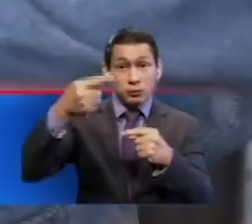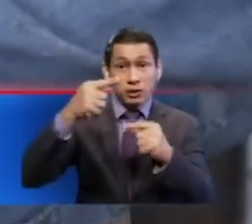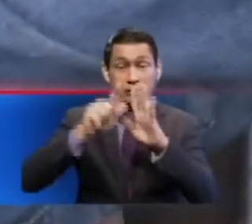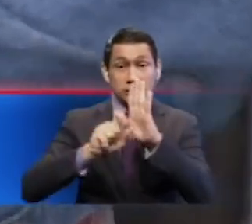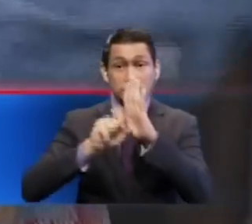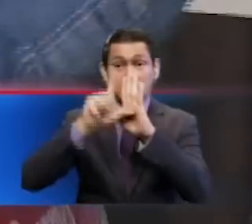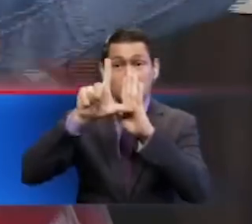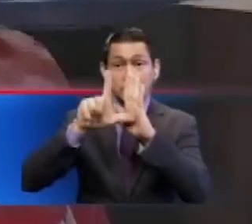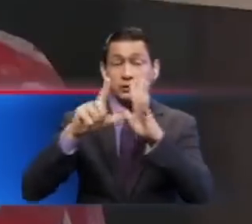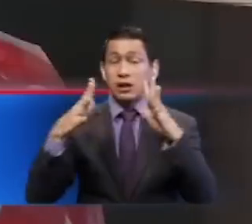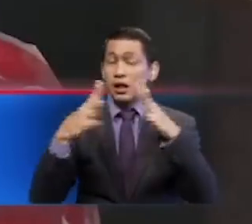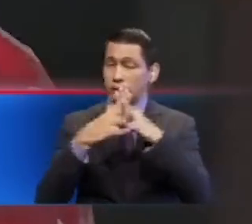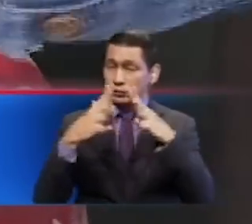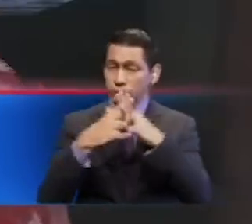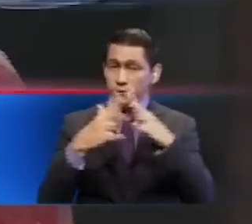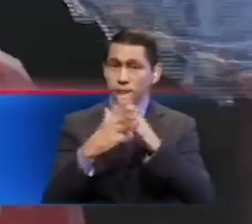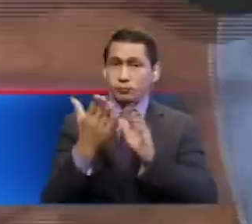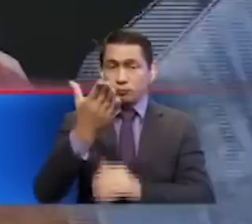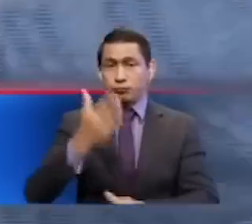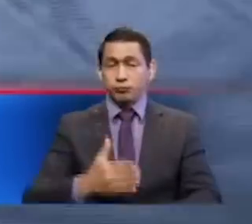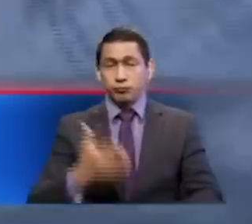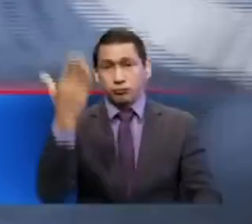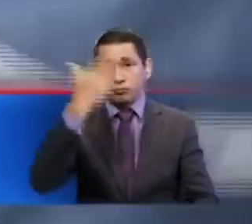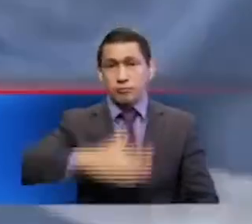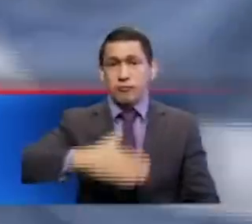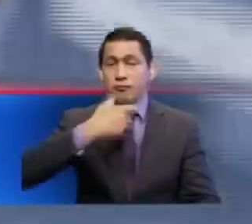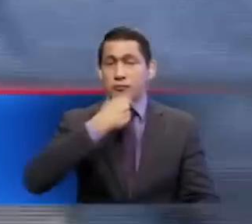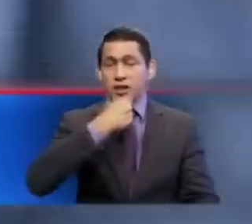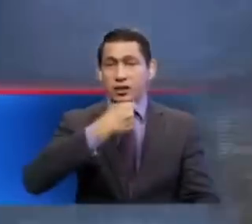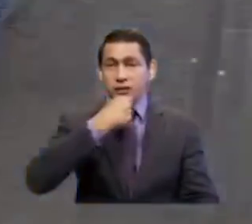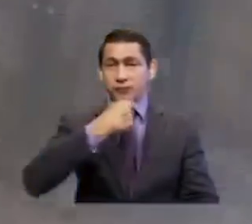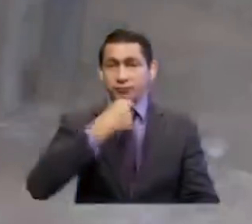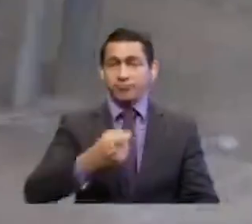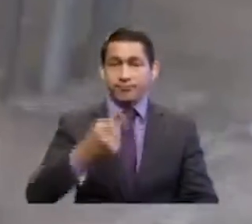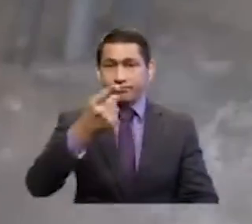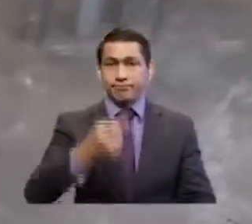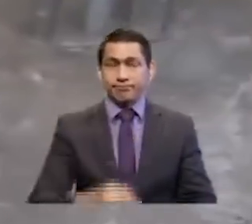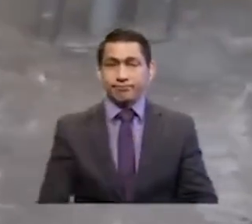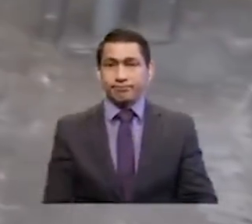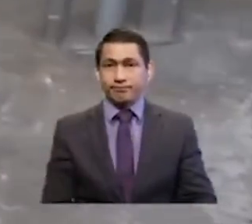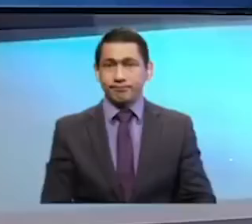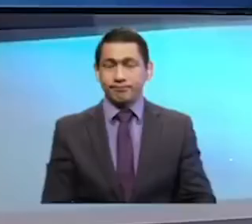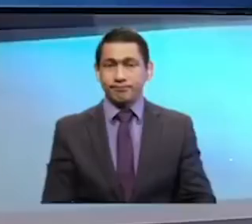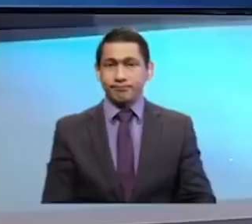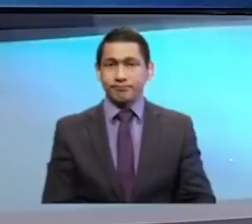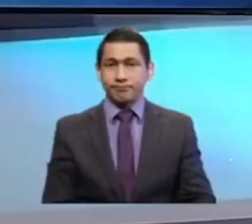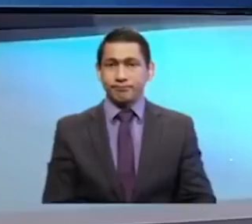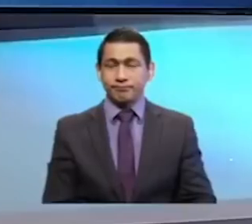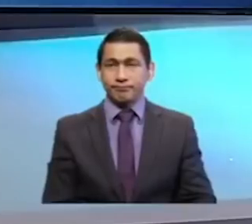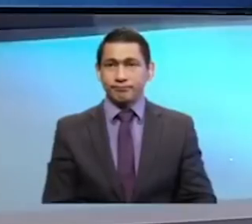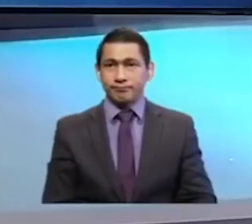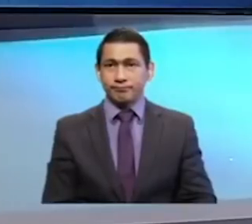afectando también al consumidor final. Stalin Vaquerizo, TC Televisión.